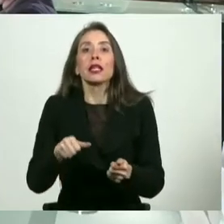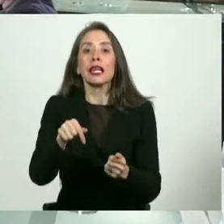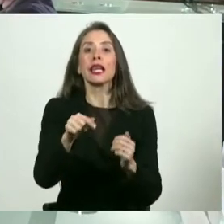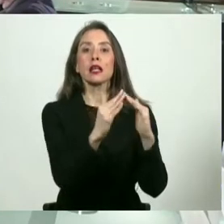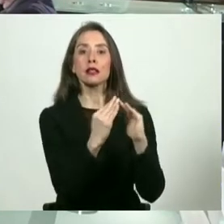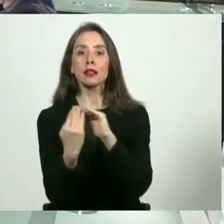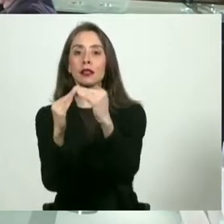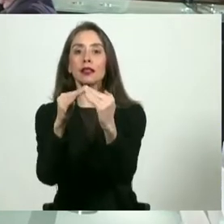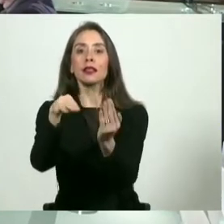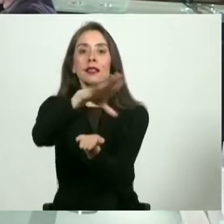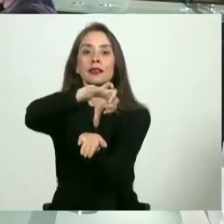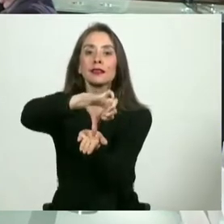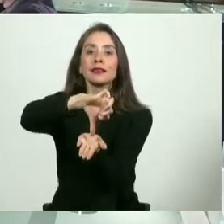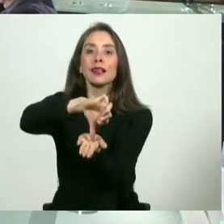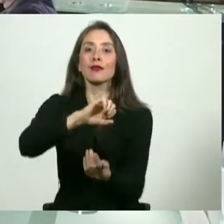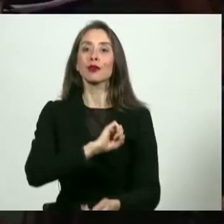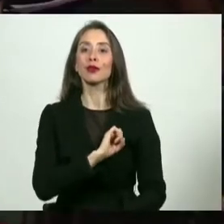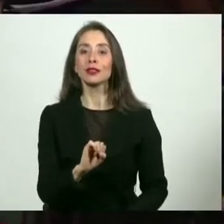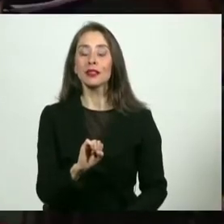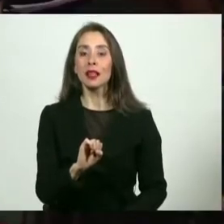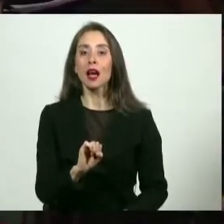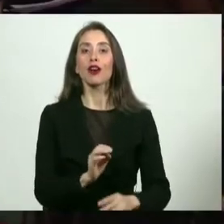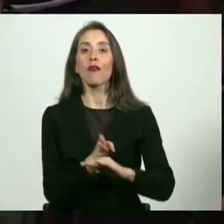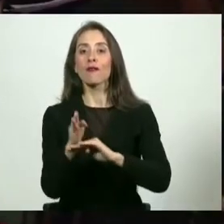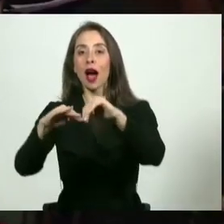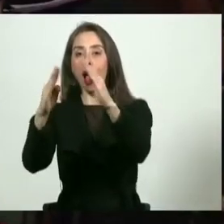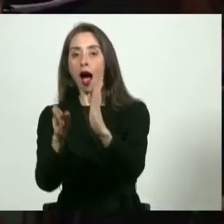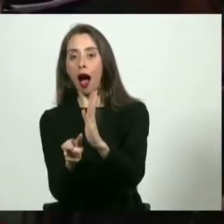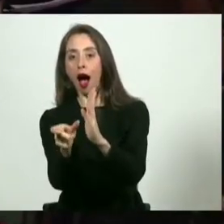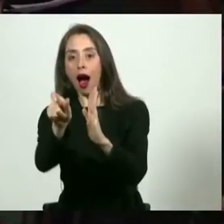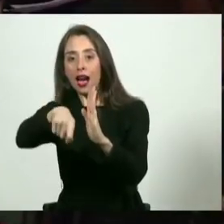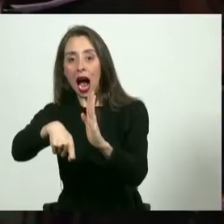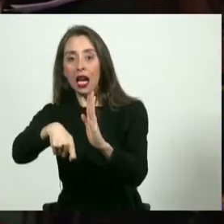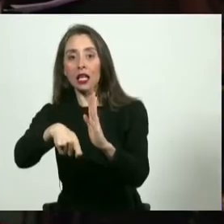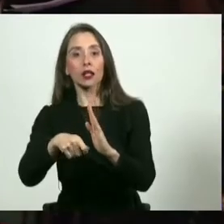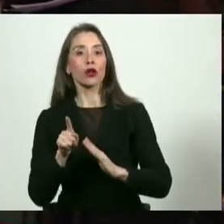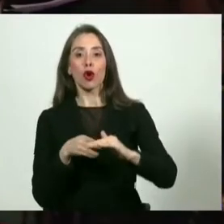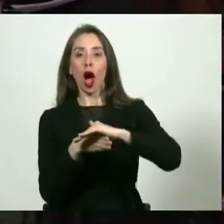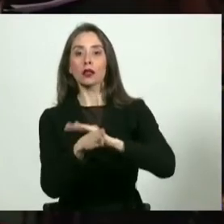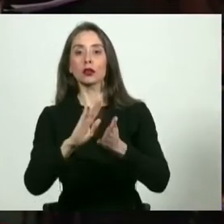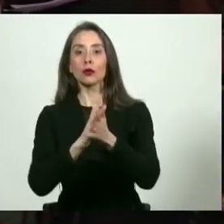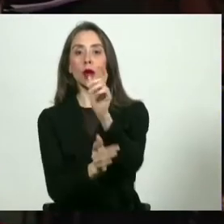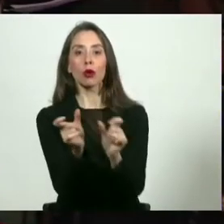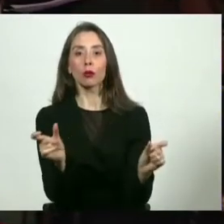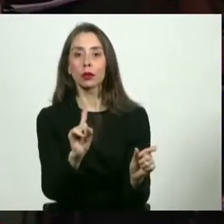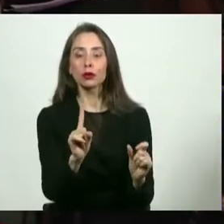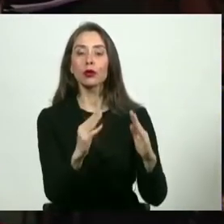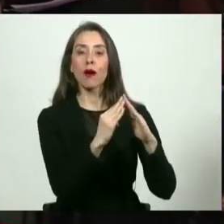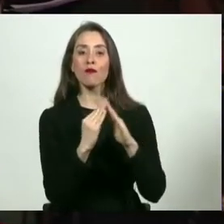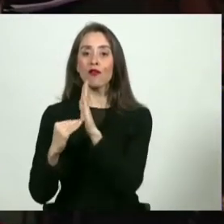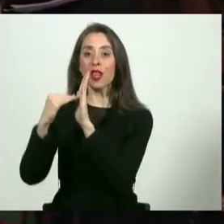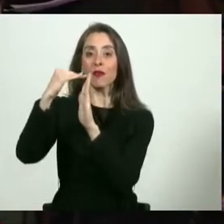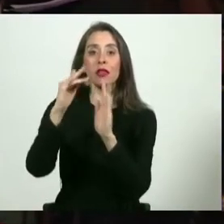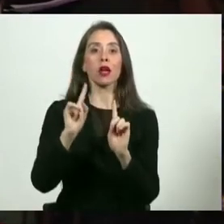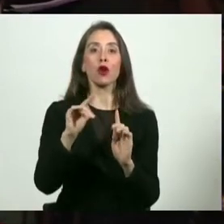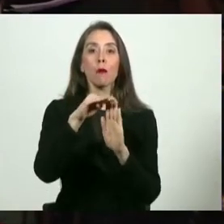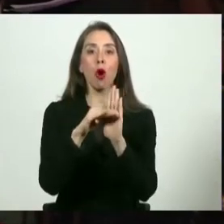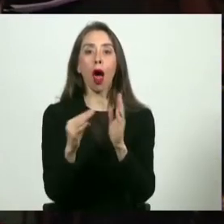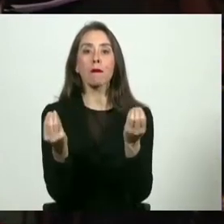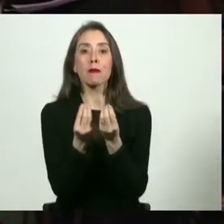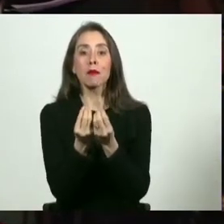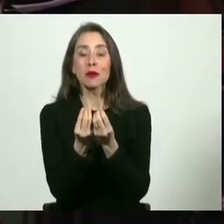de Santiago? Y uno va a un cajero automático, no hay un acceso universal. Las viviendas mismas, no hay programas